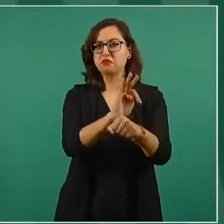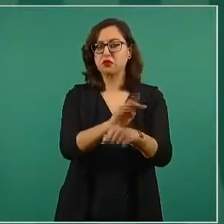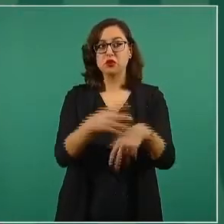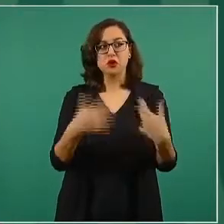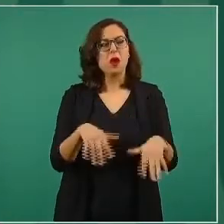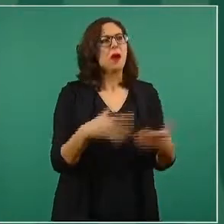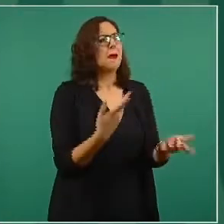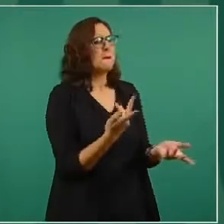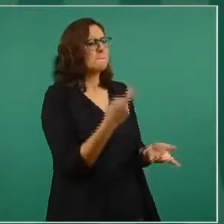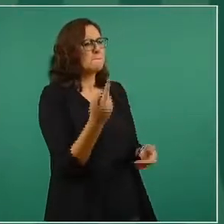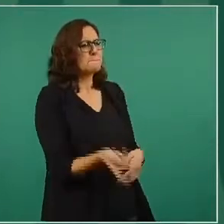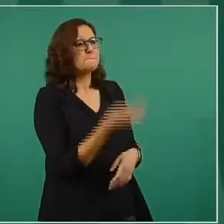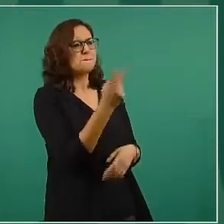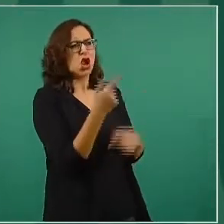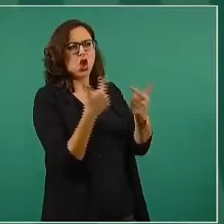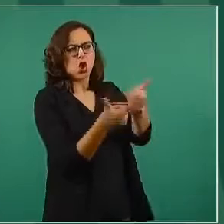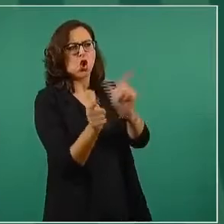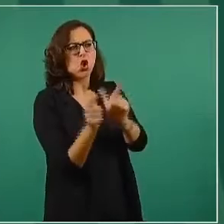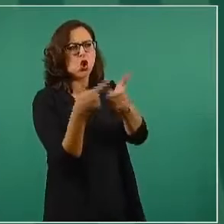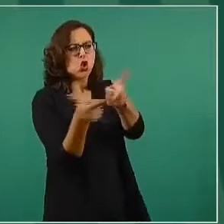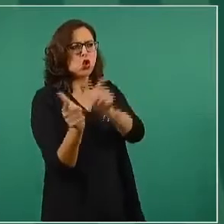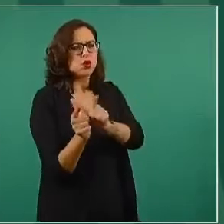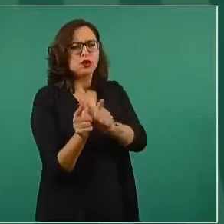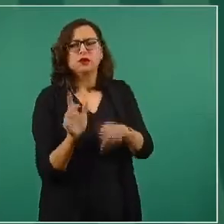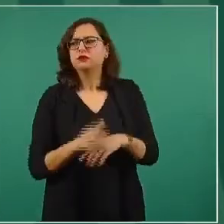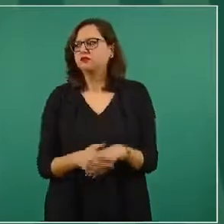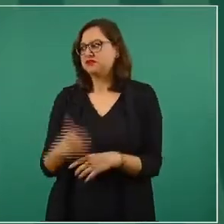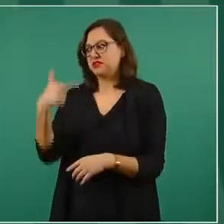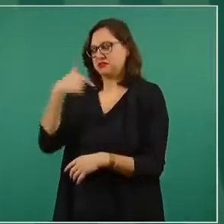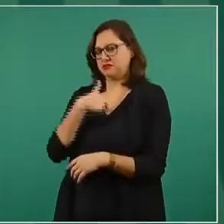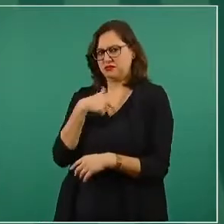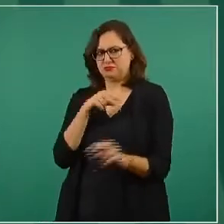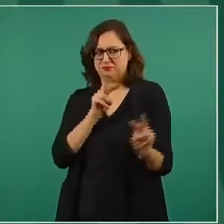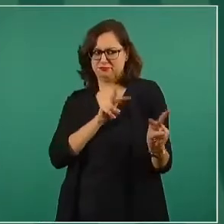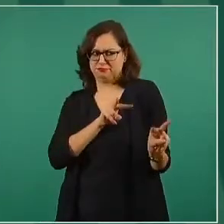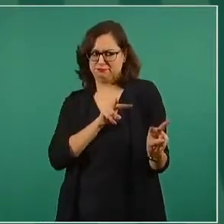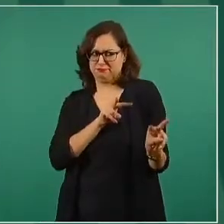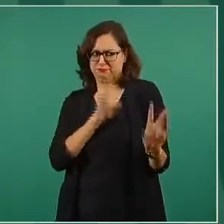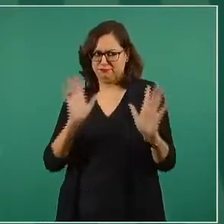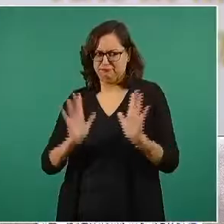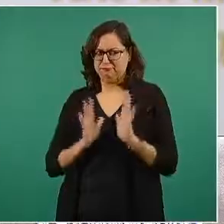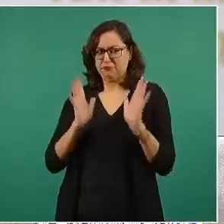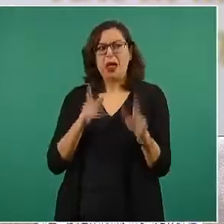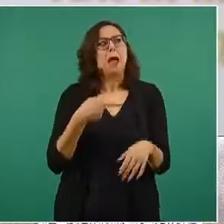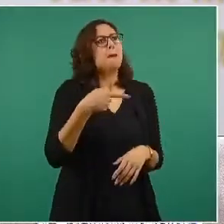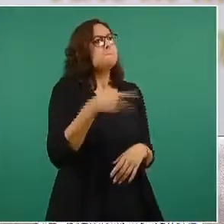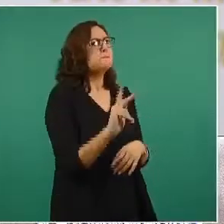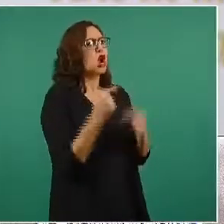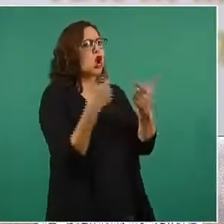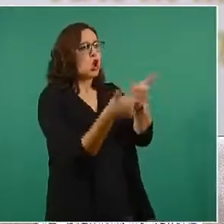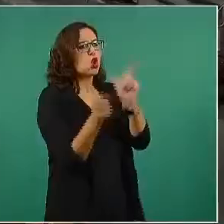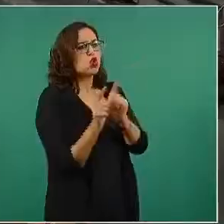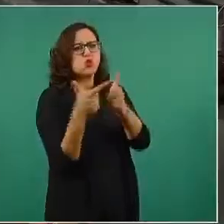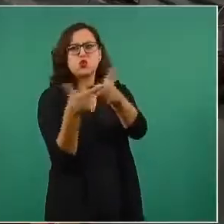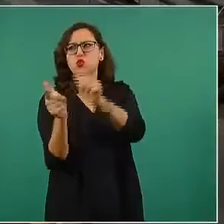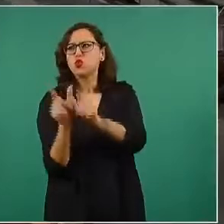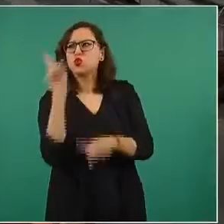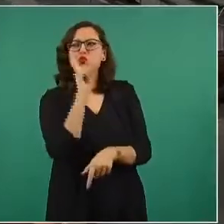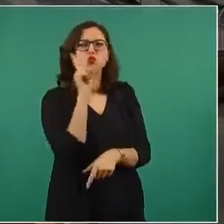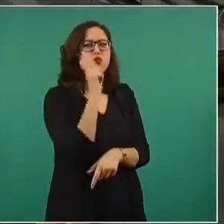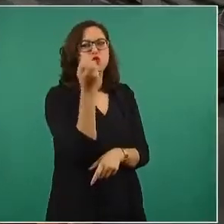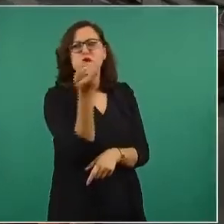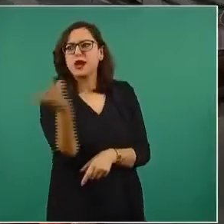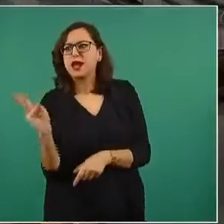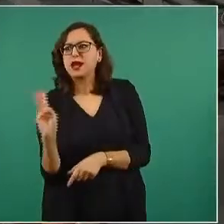Oiga, pero los colectivos, entonces ya me llama la atención. Oiga, pero los colectivos de madres